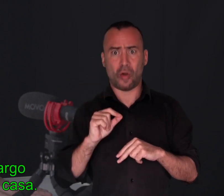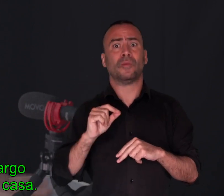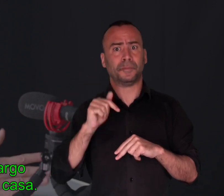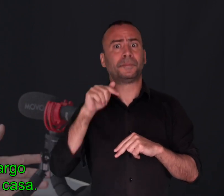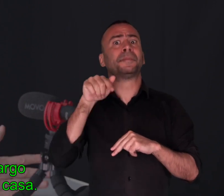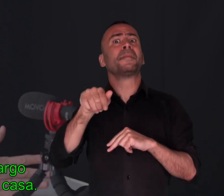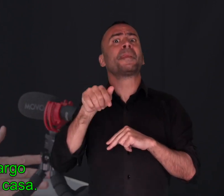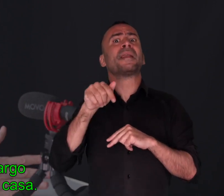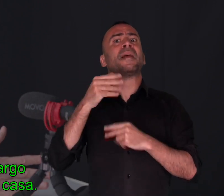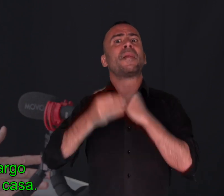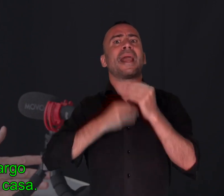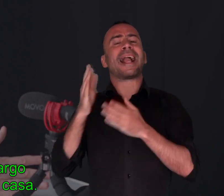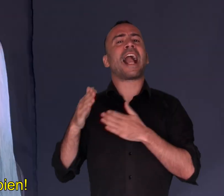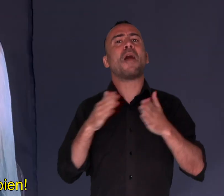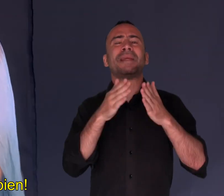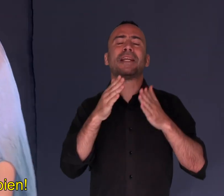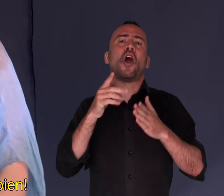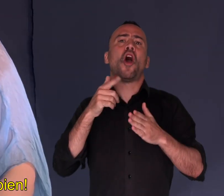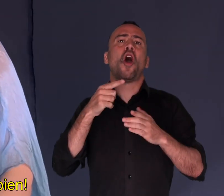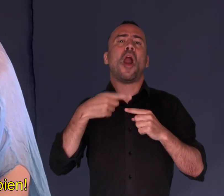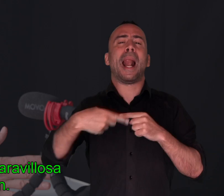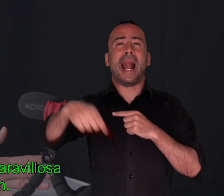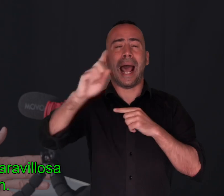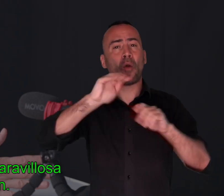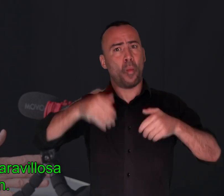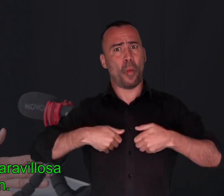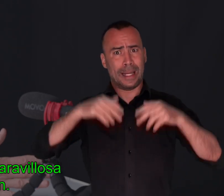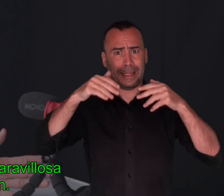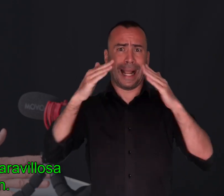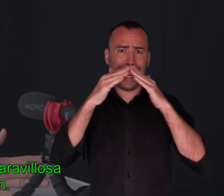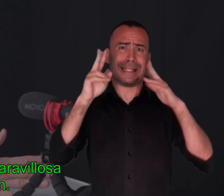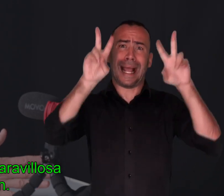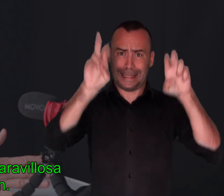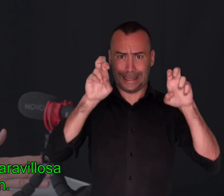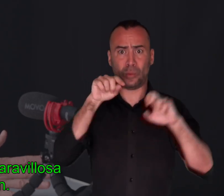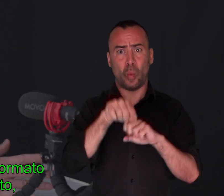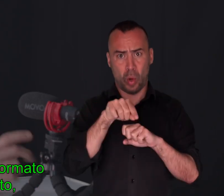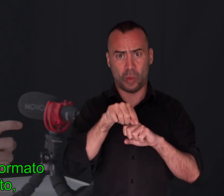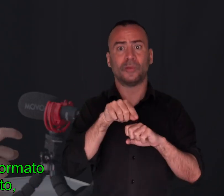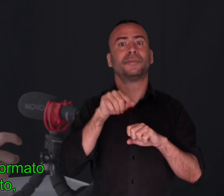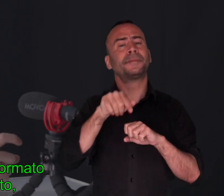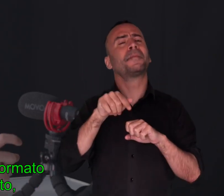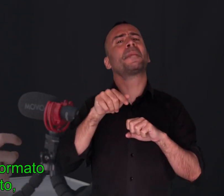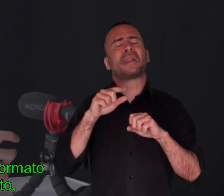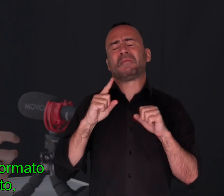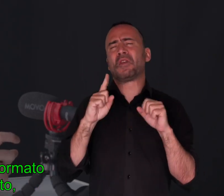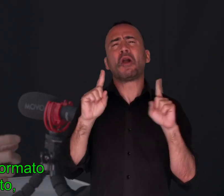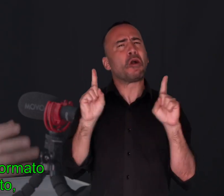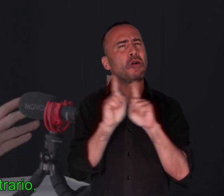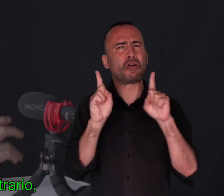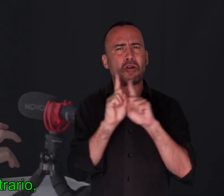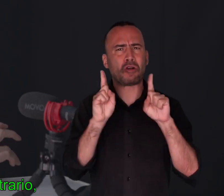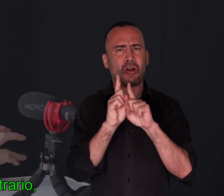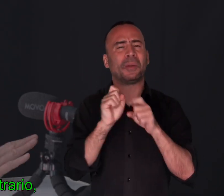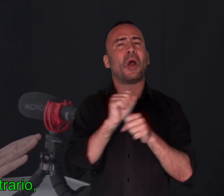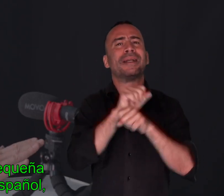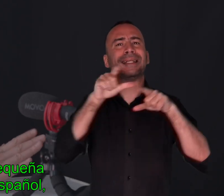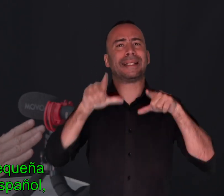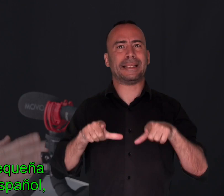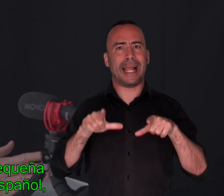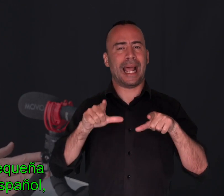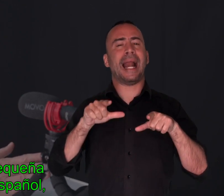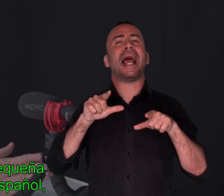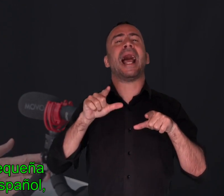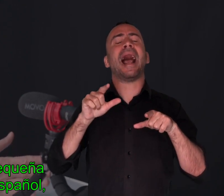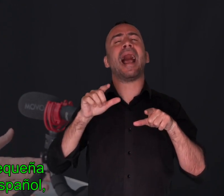camino largo de vuelta a casa Ah qué bien que ha sido maravillosa también pequeñito formato pequeñito todo lo contrario